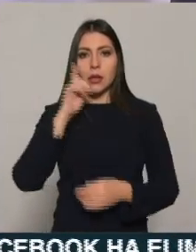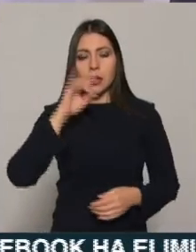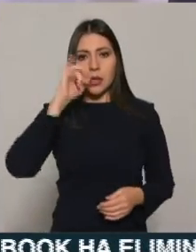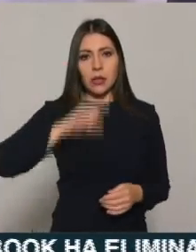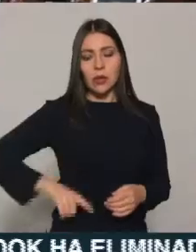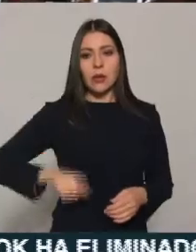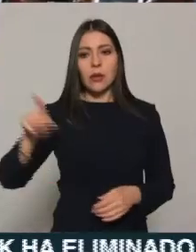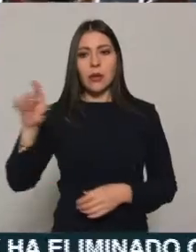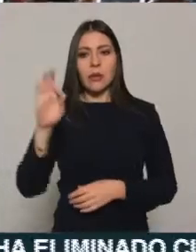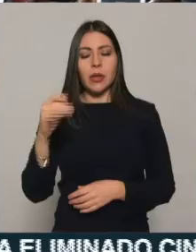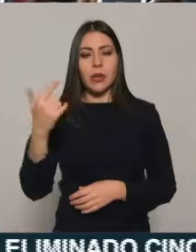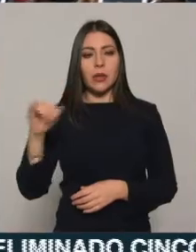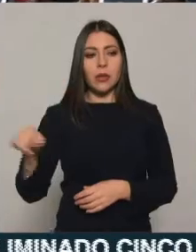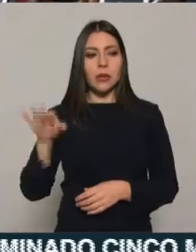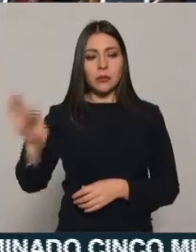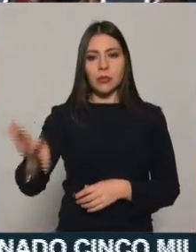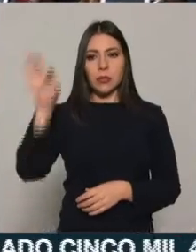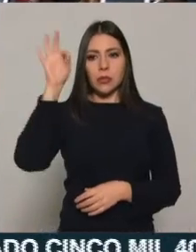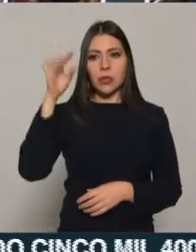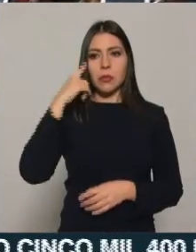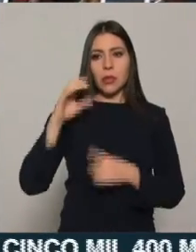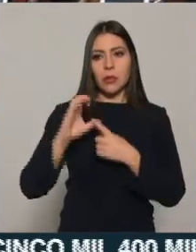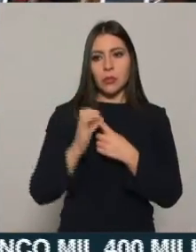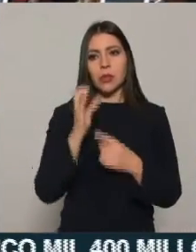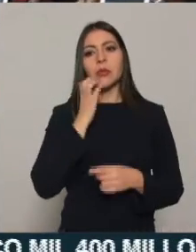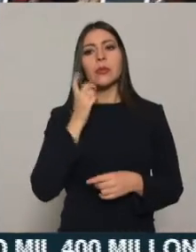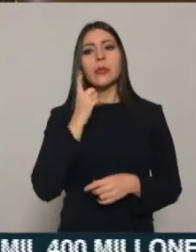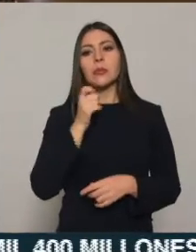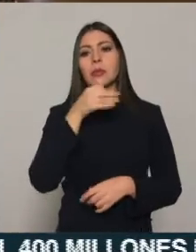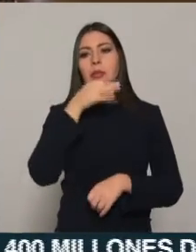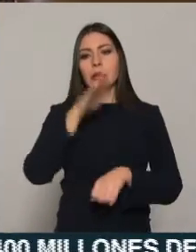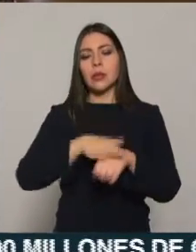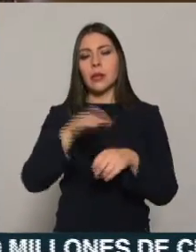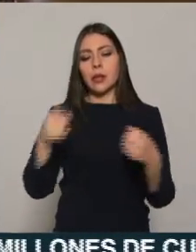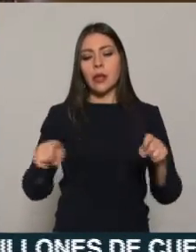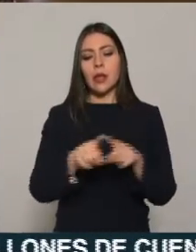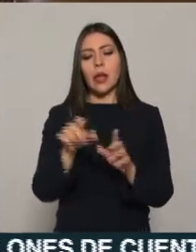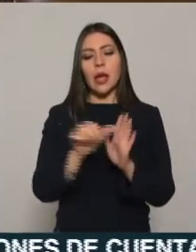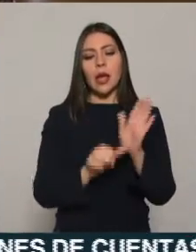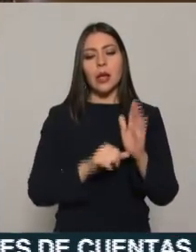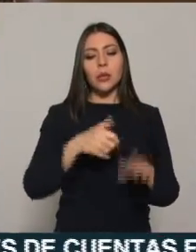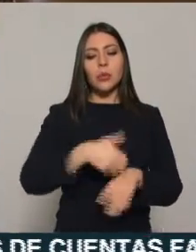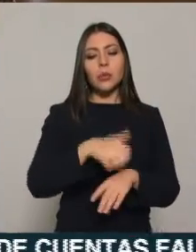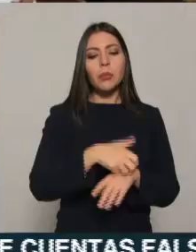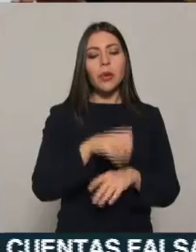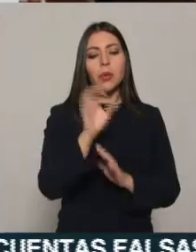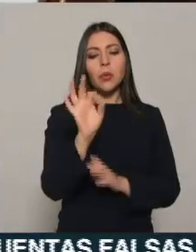fiscal sea elegido por una comisión del Congreso capitalino, como lo indica el artículo 44 de la